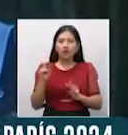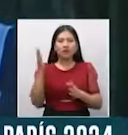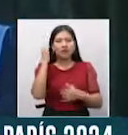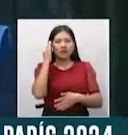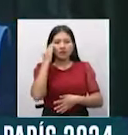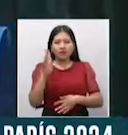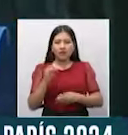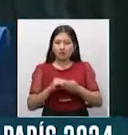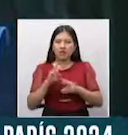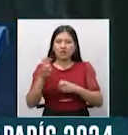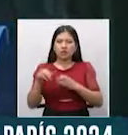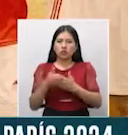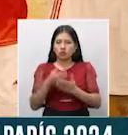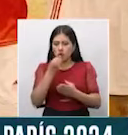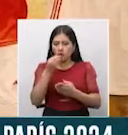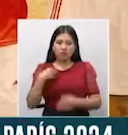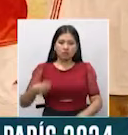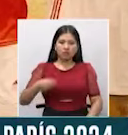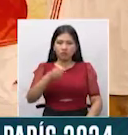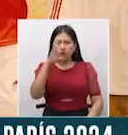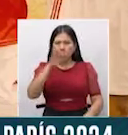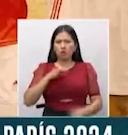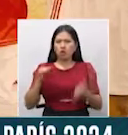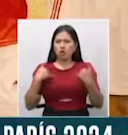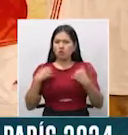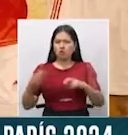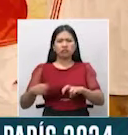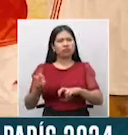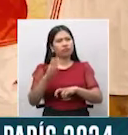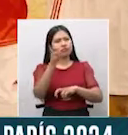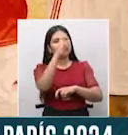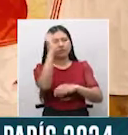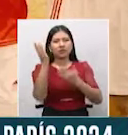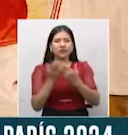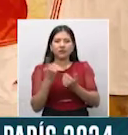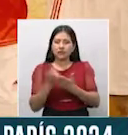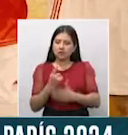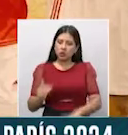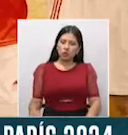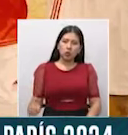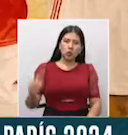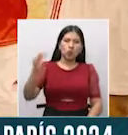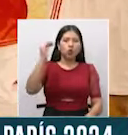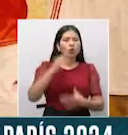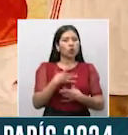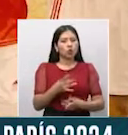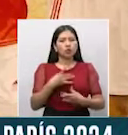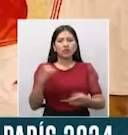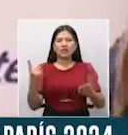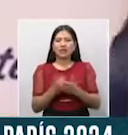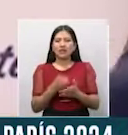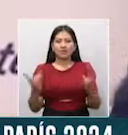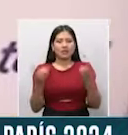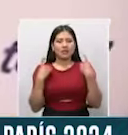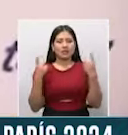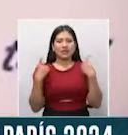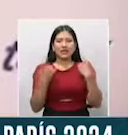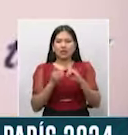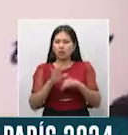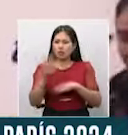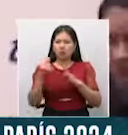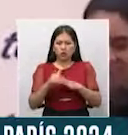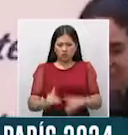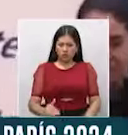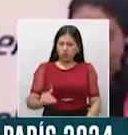yendo, llevando almuerzo, ¿no ve? El chico le pasaba, pues. Desde pequeño siempre jugado, por eso tiene alta medalla